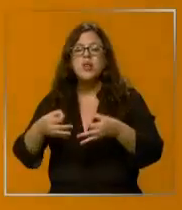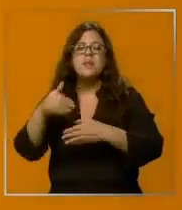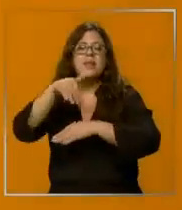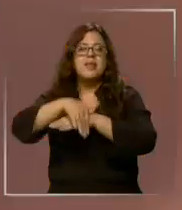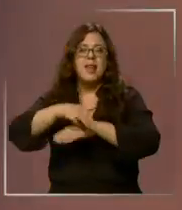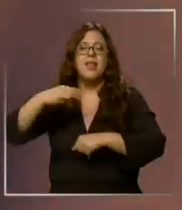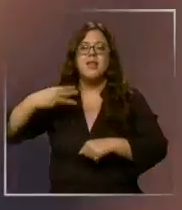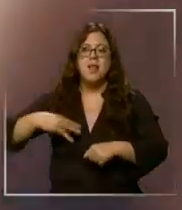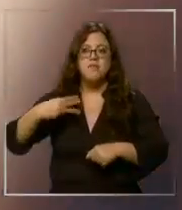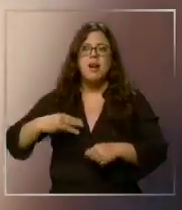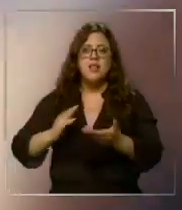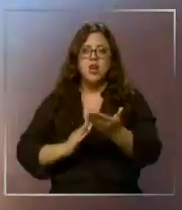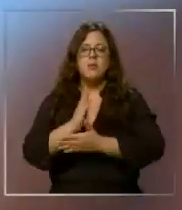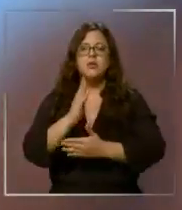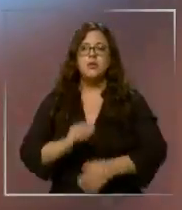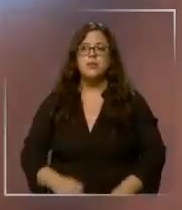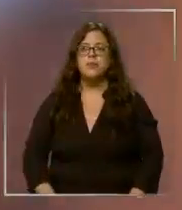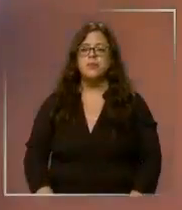de este martes.